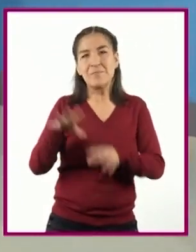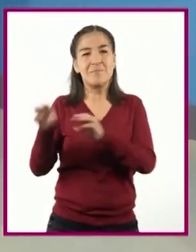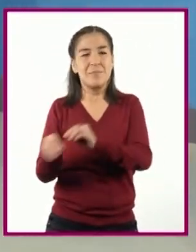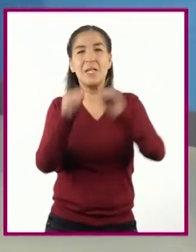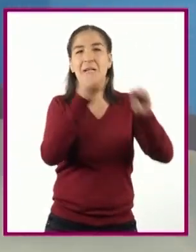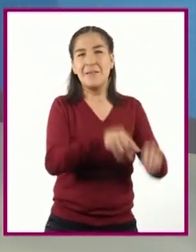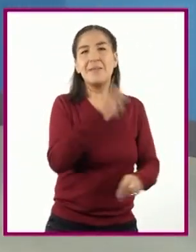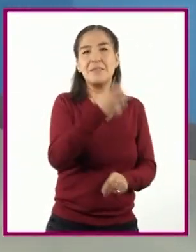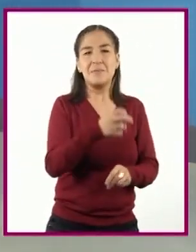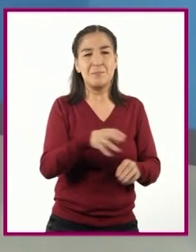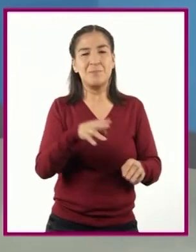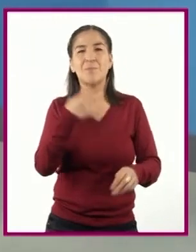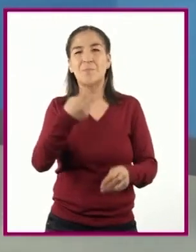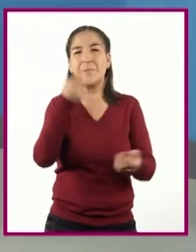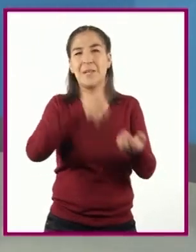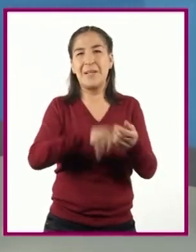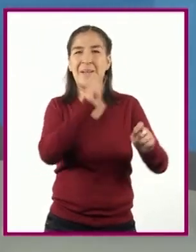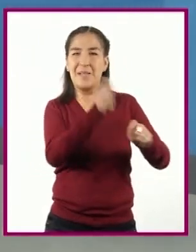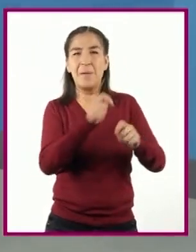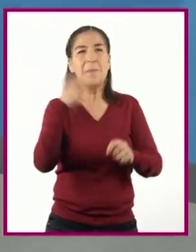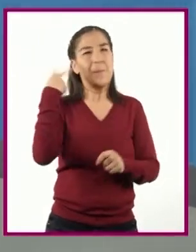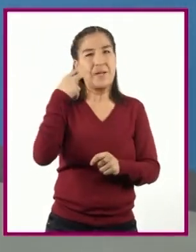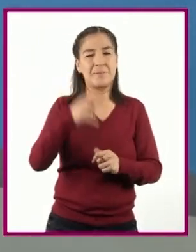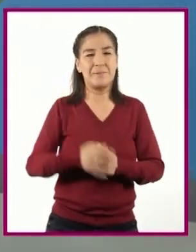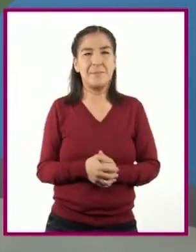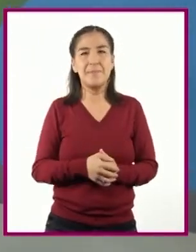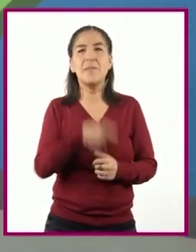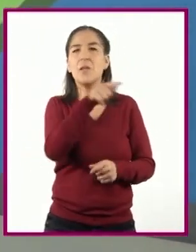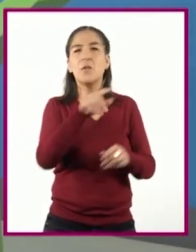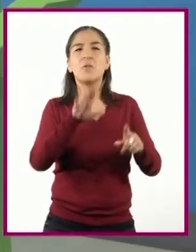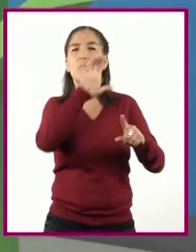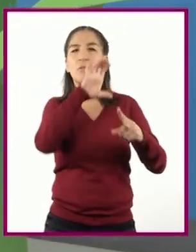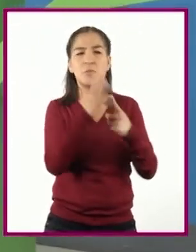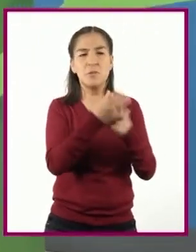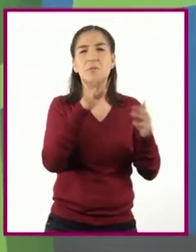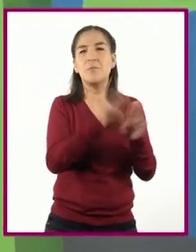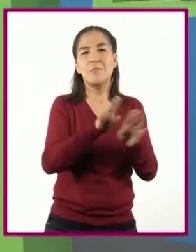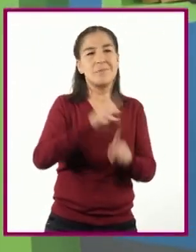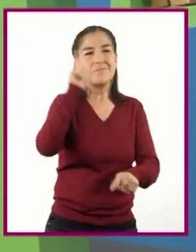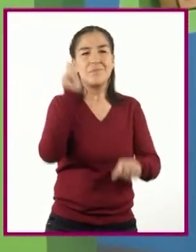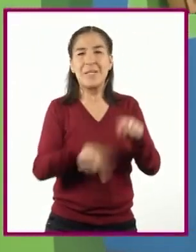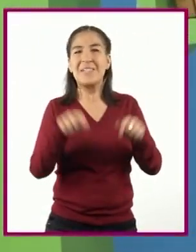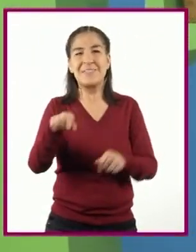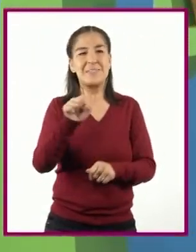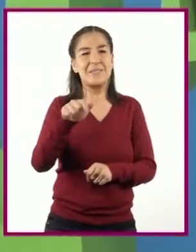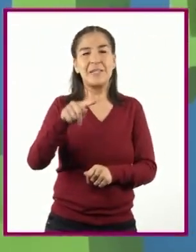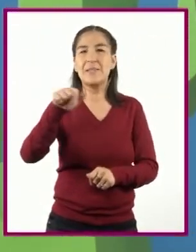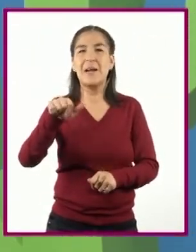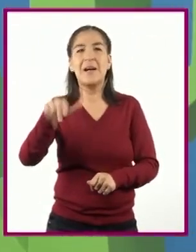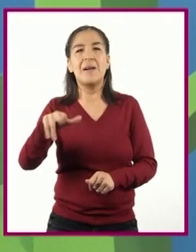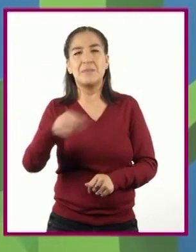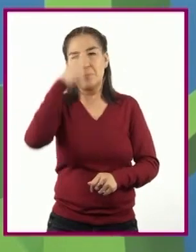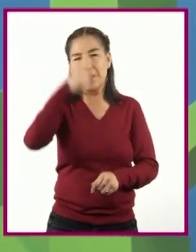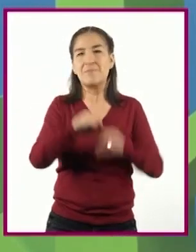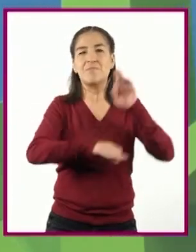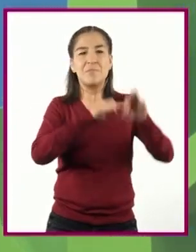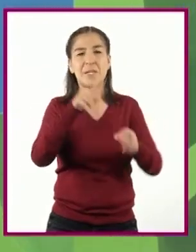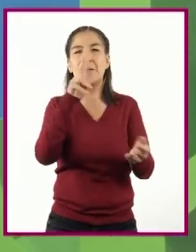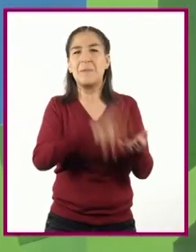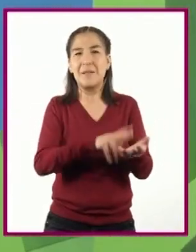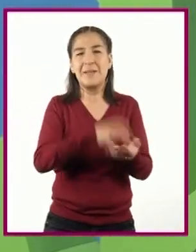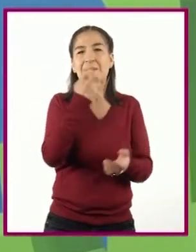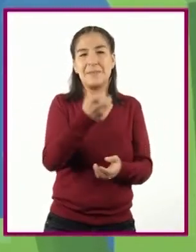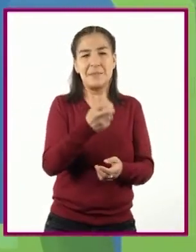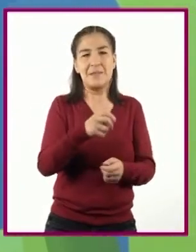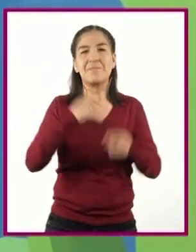hacienda de Manga de Clavo en Veracruz. El Congreso destituyó a Santa Anna y negó la validez de los tratados de Velasco y